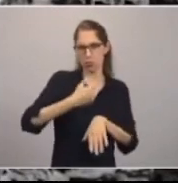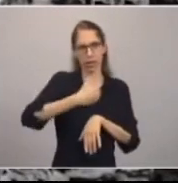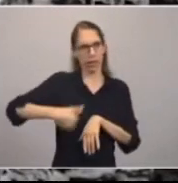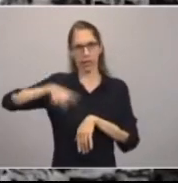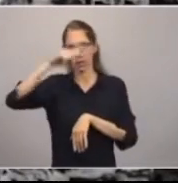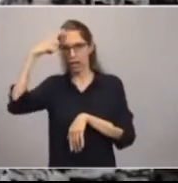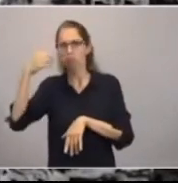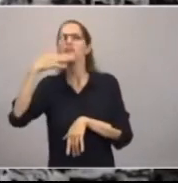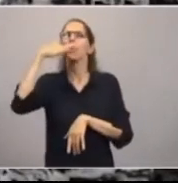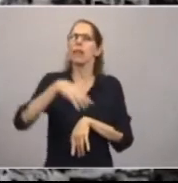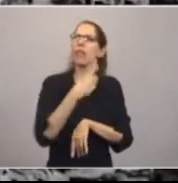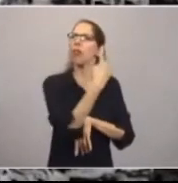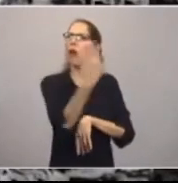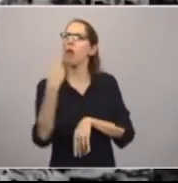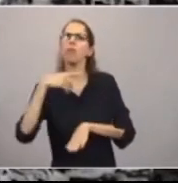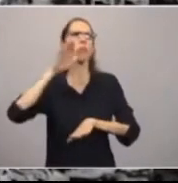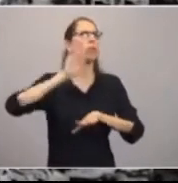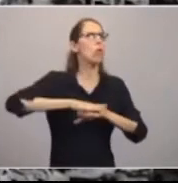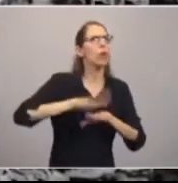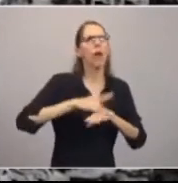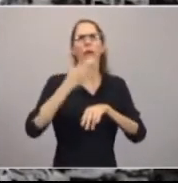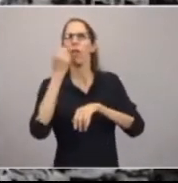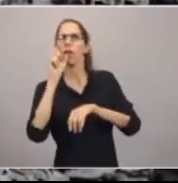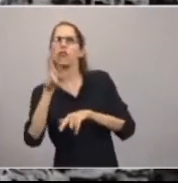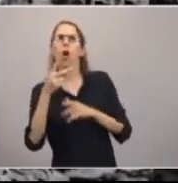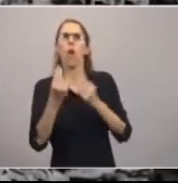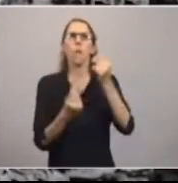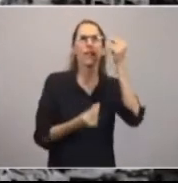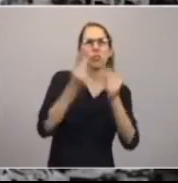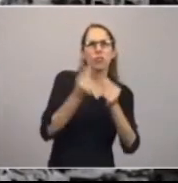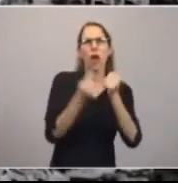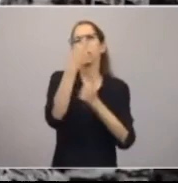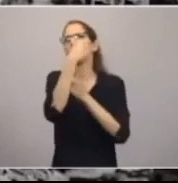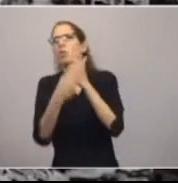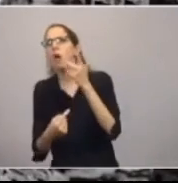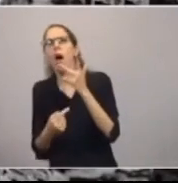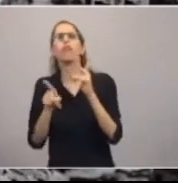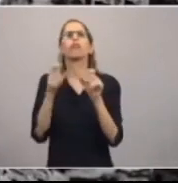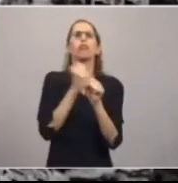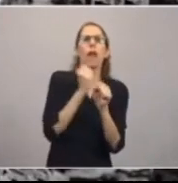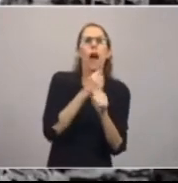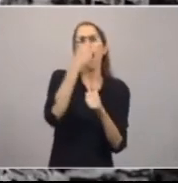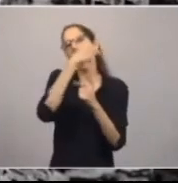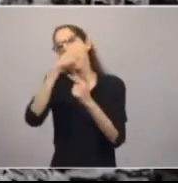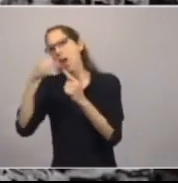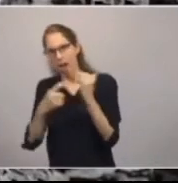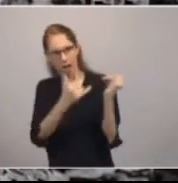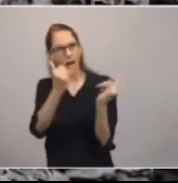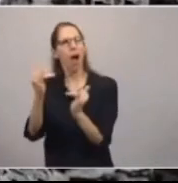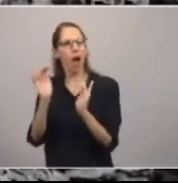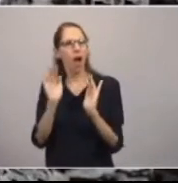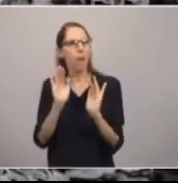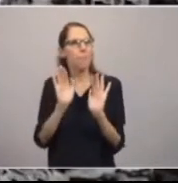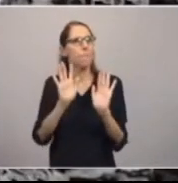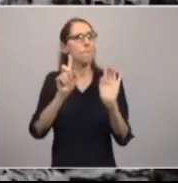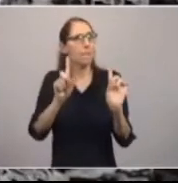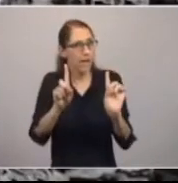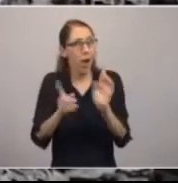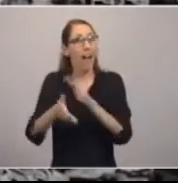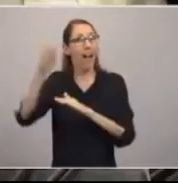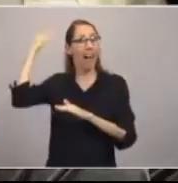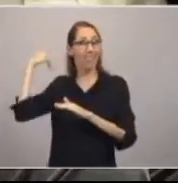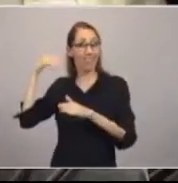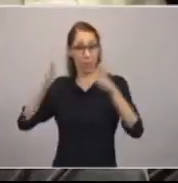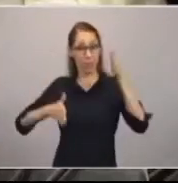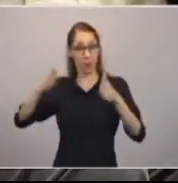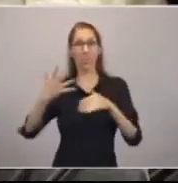sus presupuestos y su trabajo, ¿no? Pero 5 empresas en esos 4 años que se querían ir. Visité